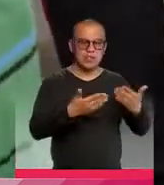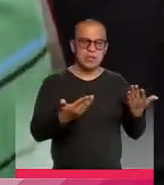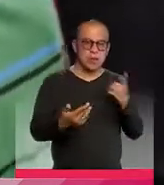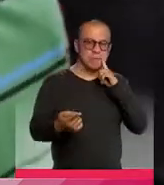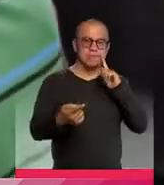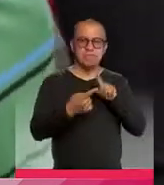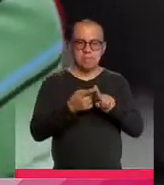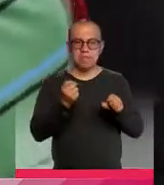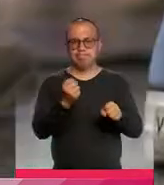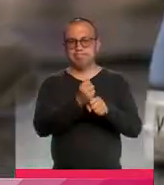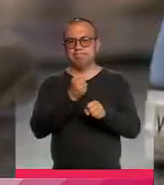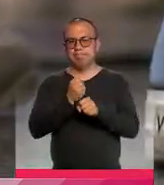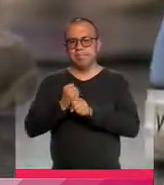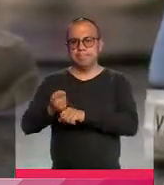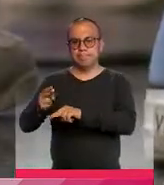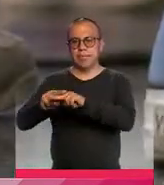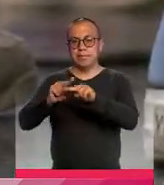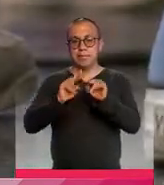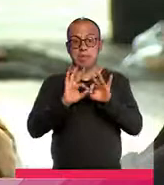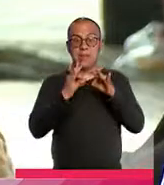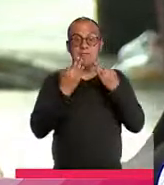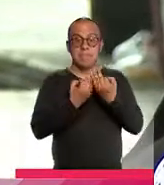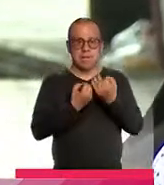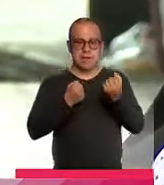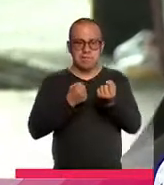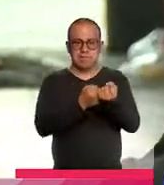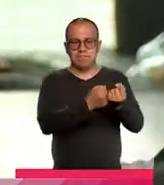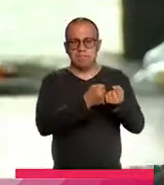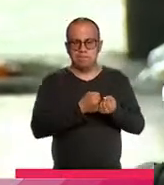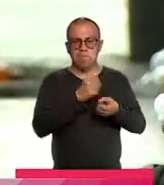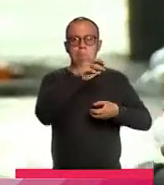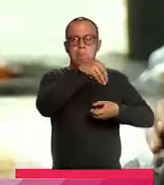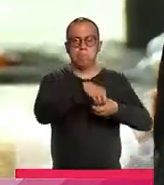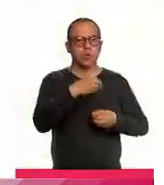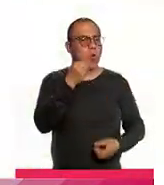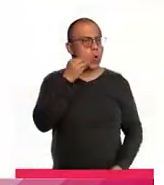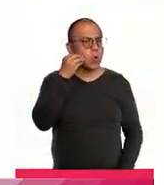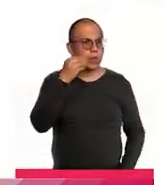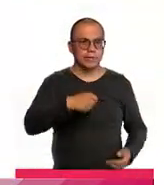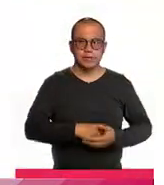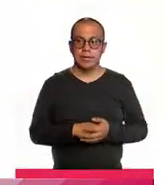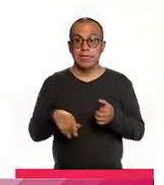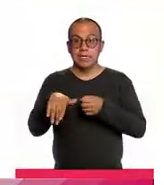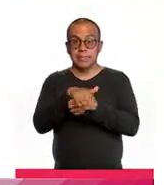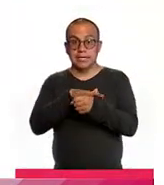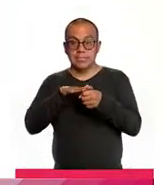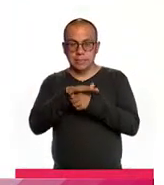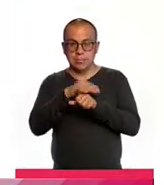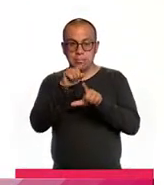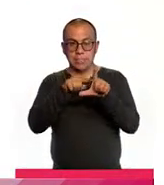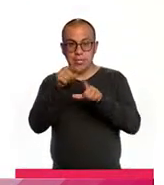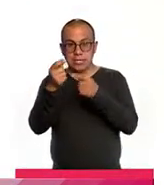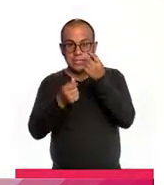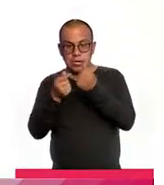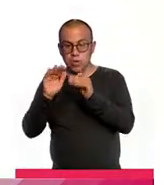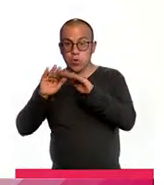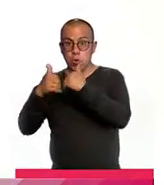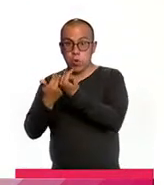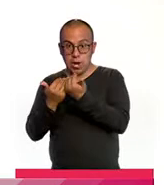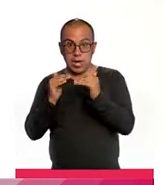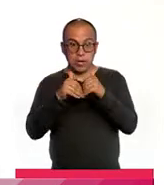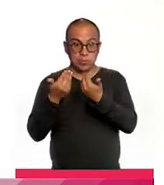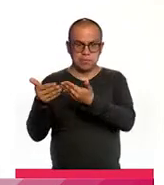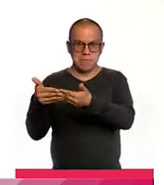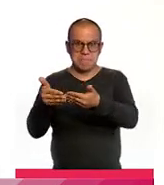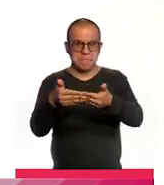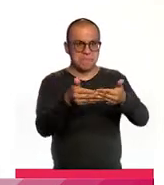a generar ingresos adicionales para subsistir y colaborar en sus hogares. La crisis económica y el cierre de los colegios puede